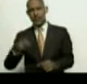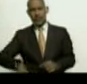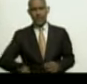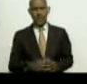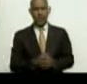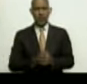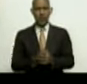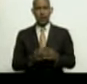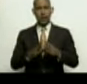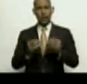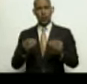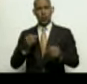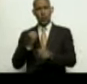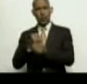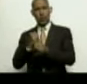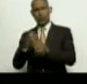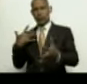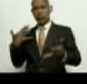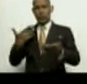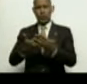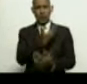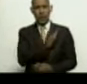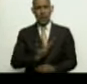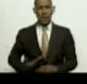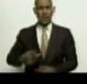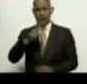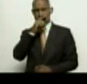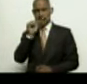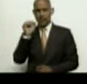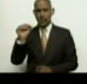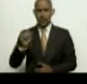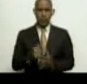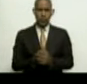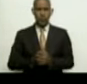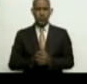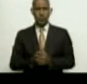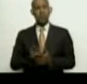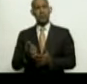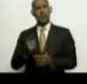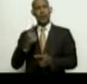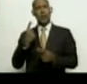actualmente llevamos y que comanda el presidente Nicolás Maduro. Pero esta es